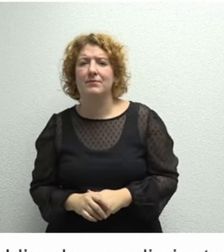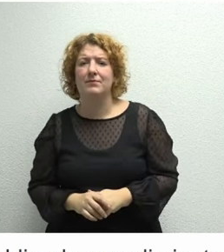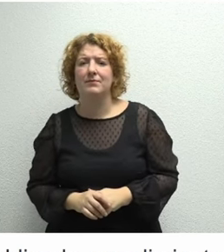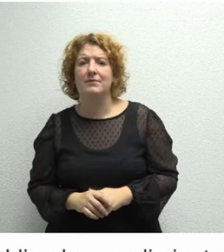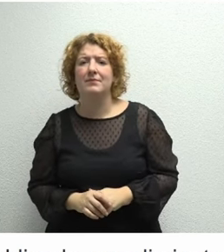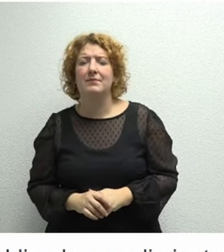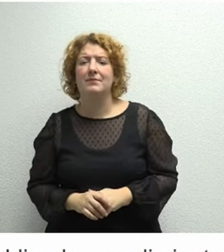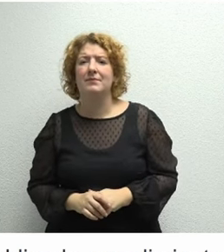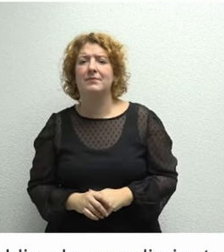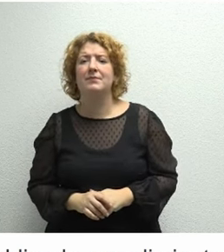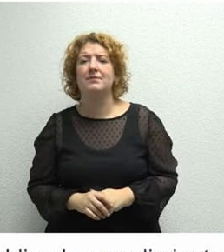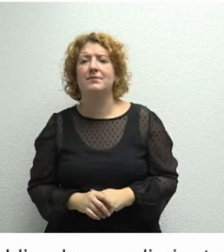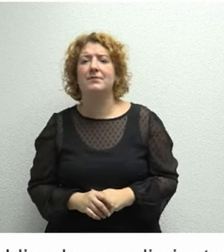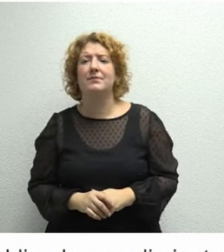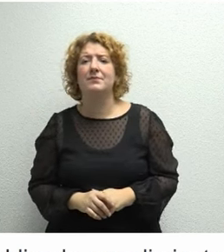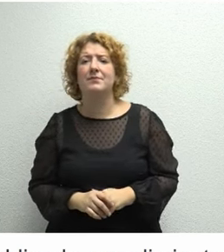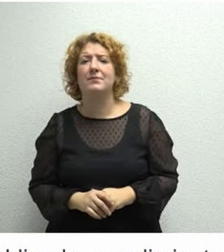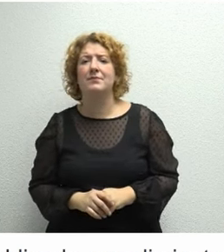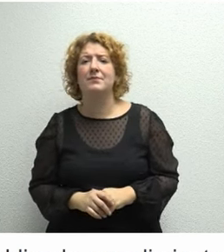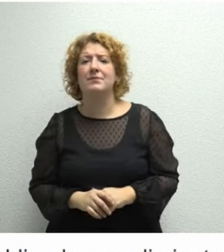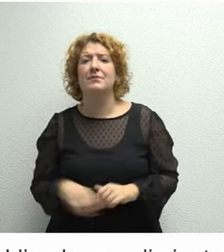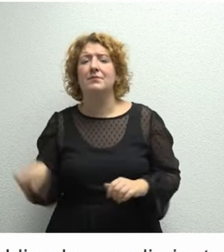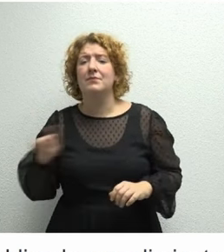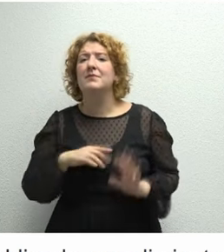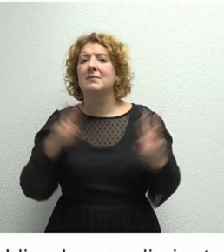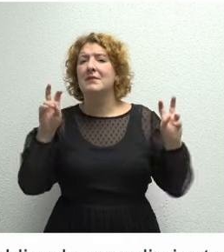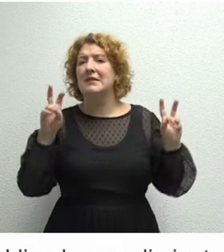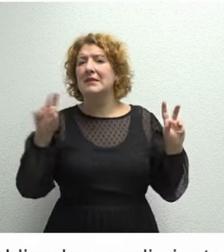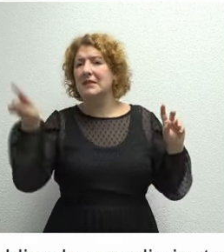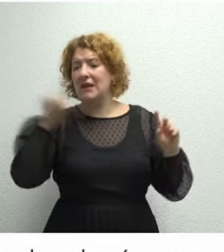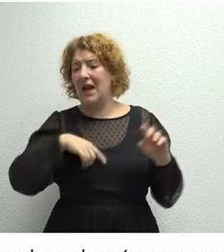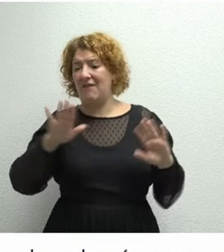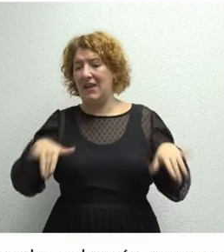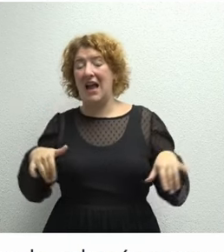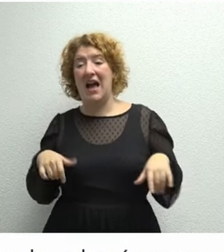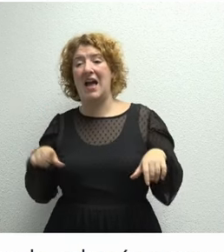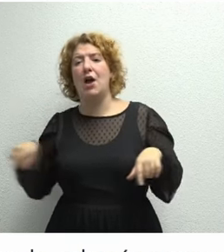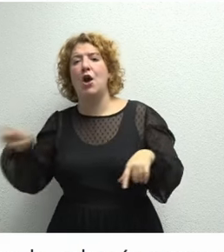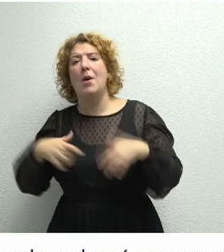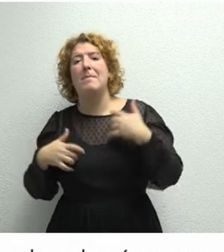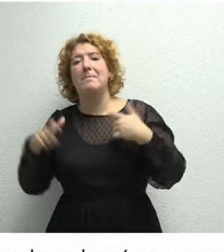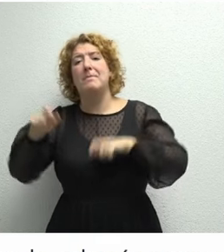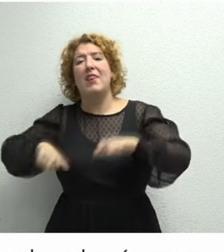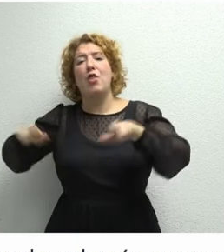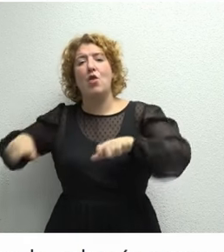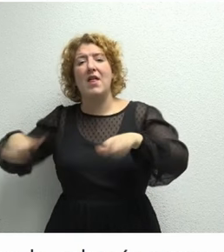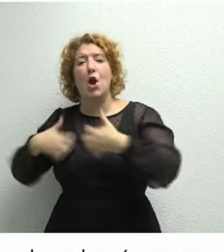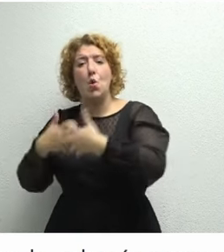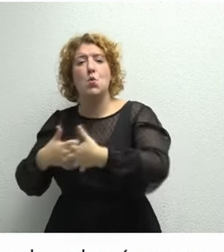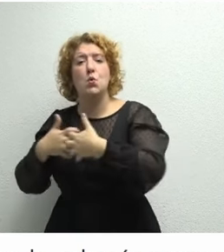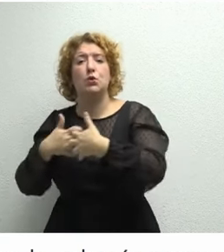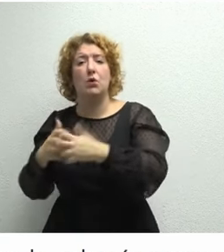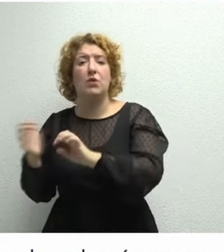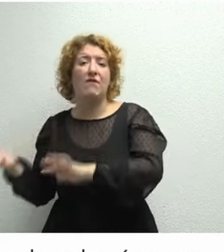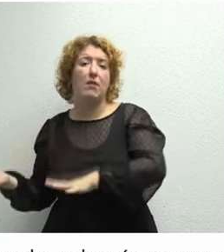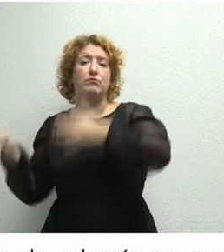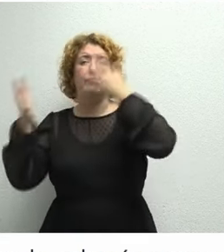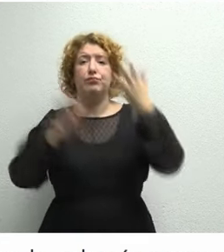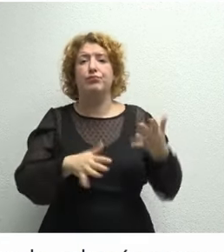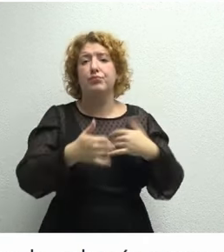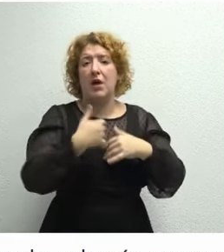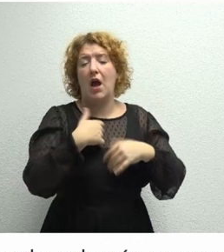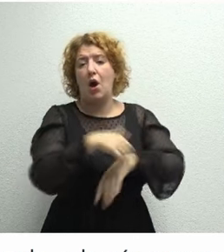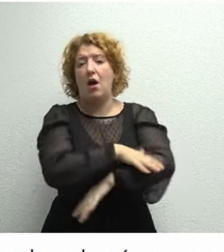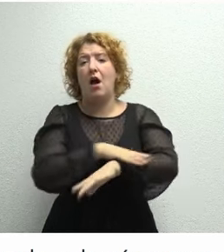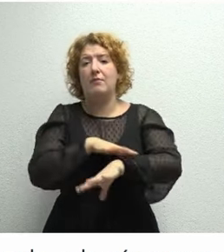deber también ya y también al porque al final todo esto viene de la ciudadanía no de las luchas y de y de conseguir lo que se ha conseguido hasta ahora